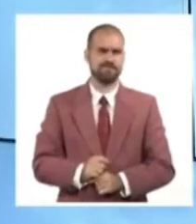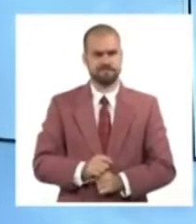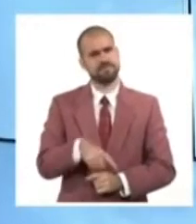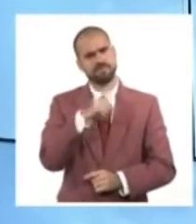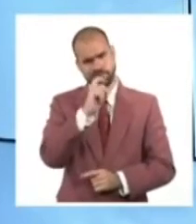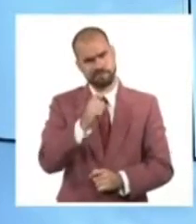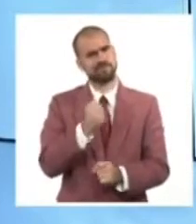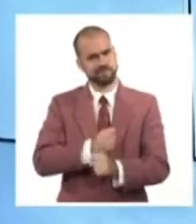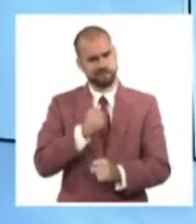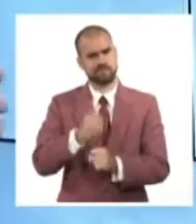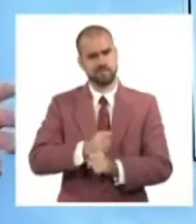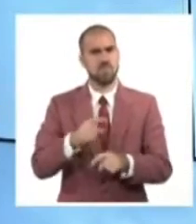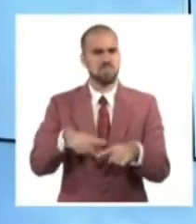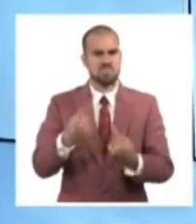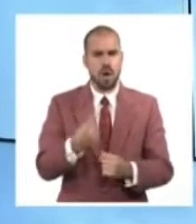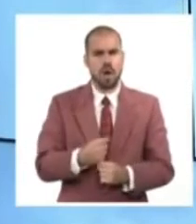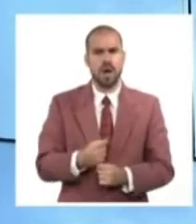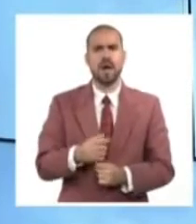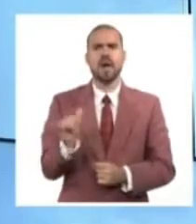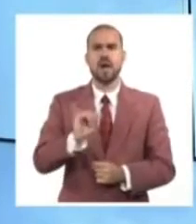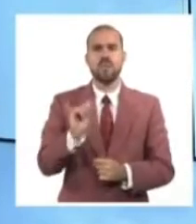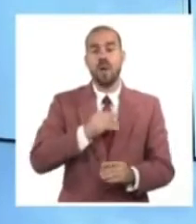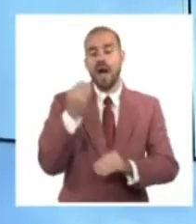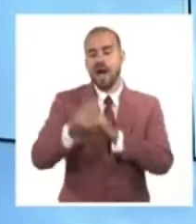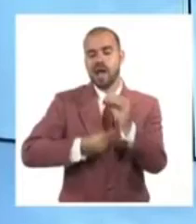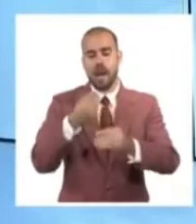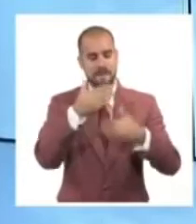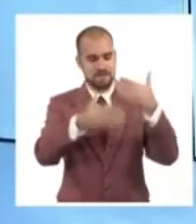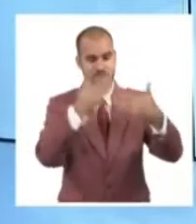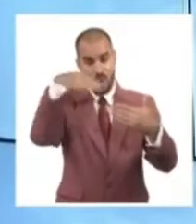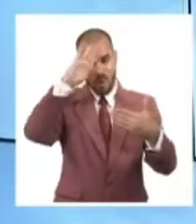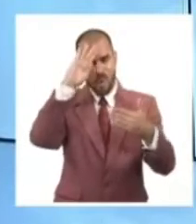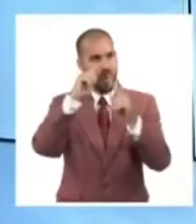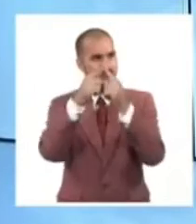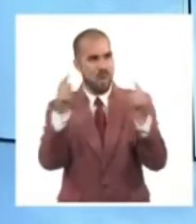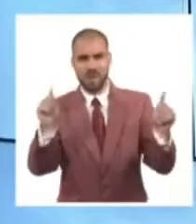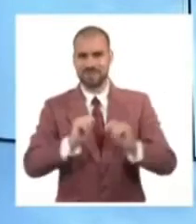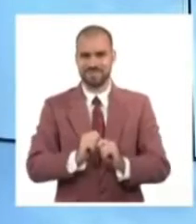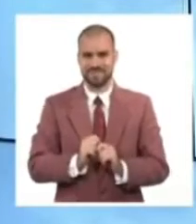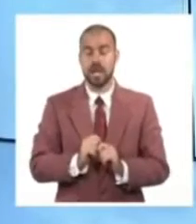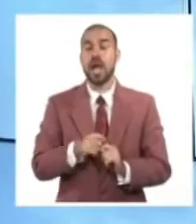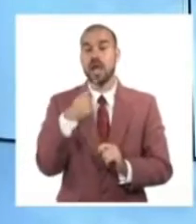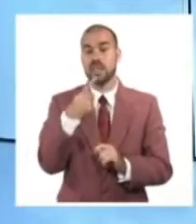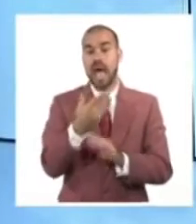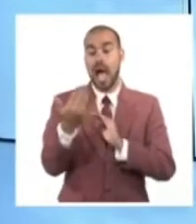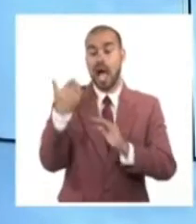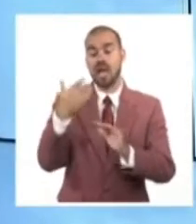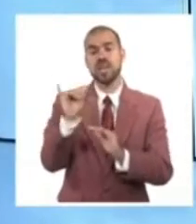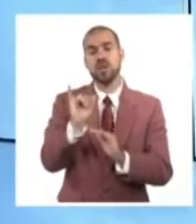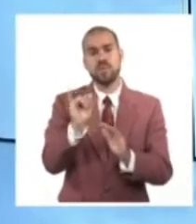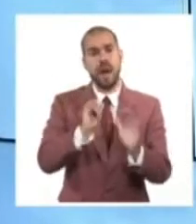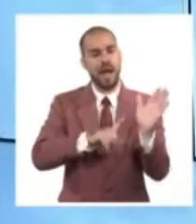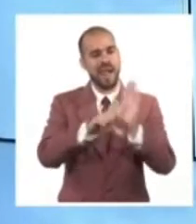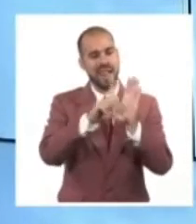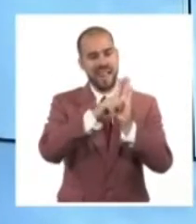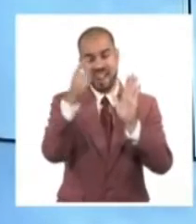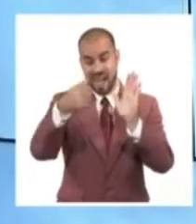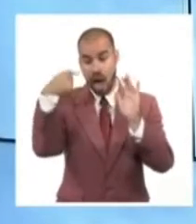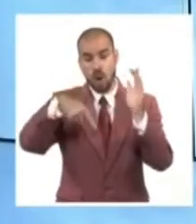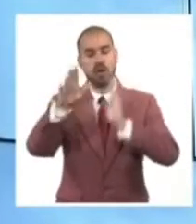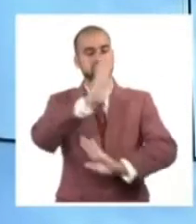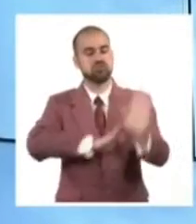razón? Porque ha cambiado la vida del proceso en Cuba. Estamos gozando hoy de un proceso más garantista, de una mayor protección de todos los